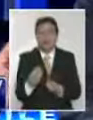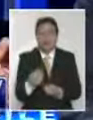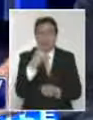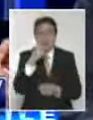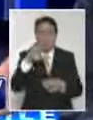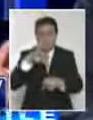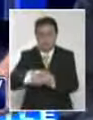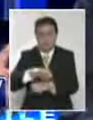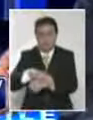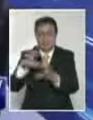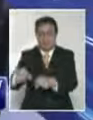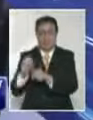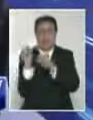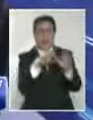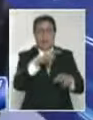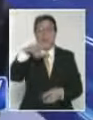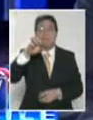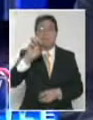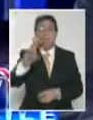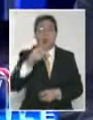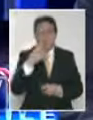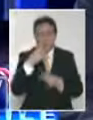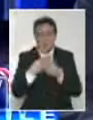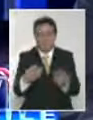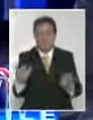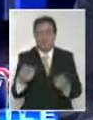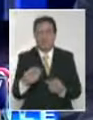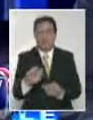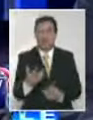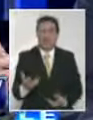detenidos desaparecidos al mar. Entonces te digo,